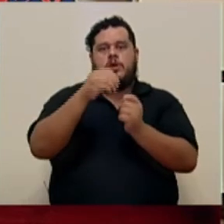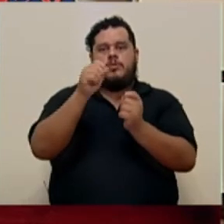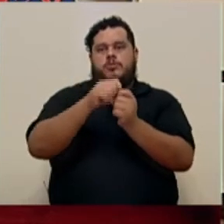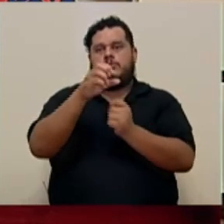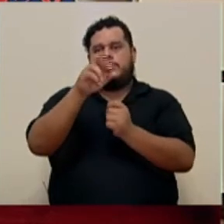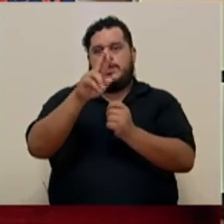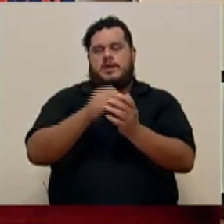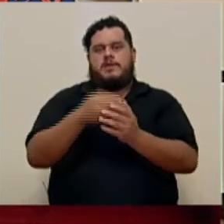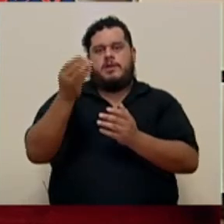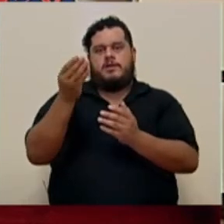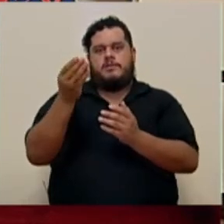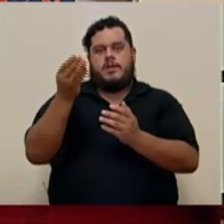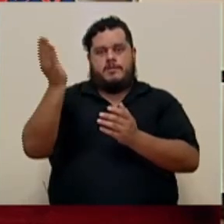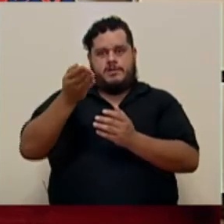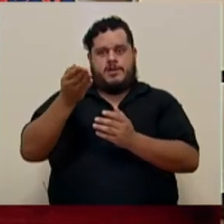presidencia.go.cr.